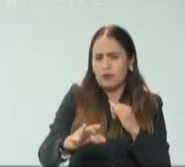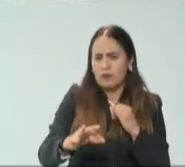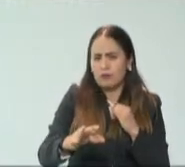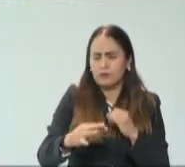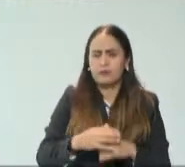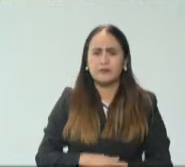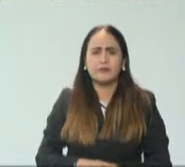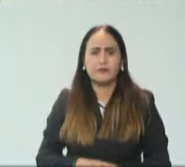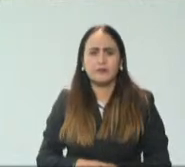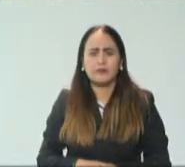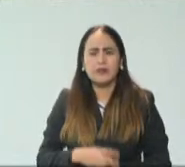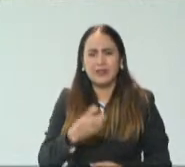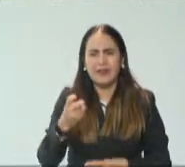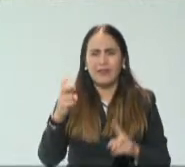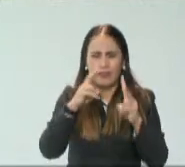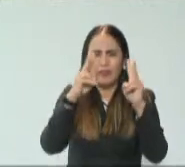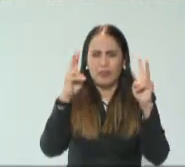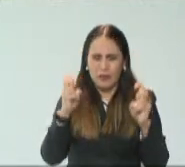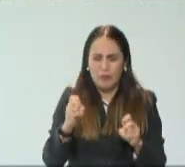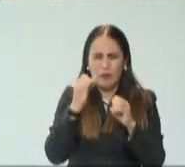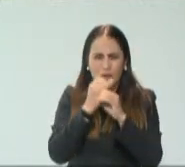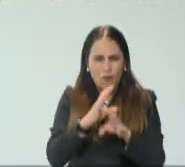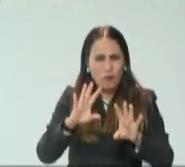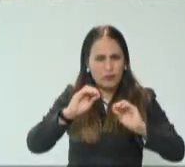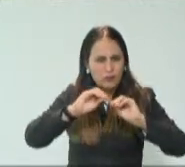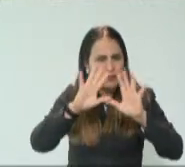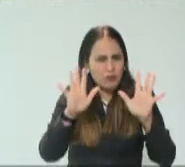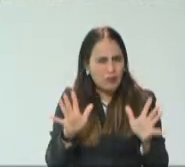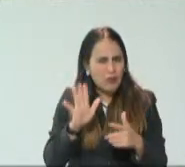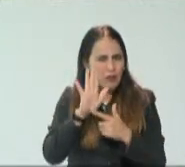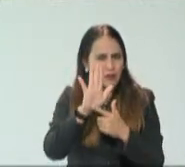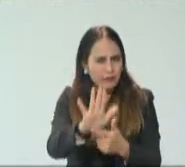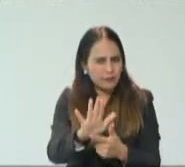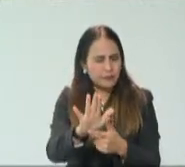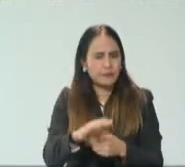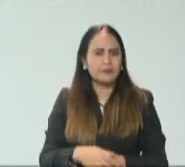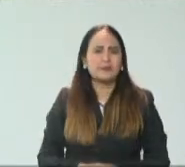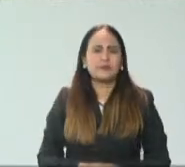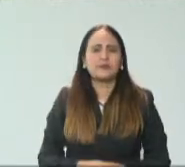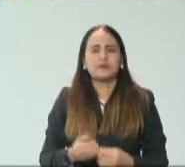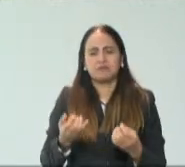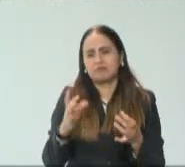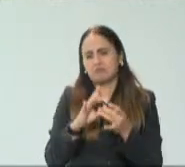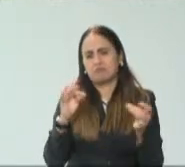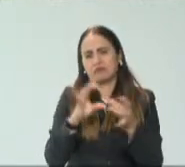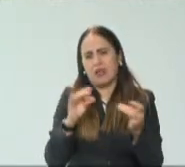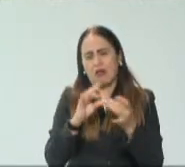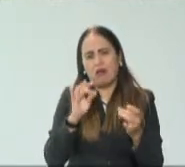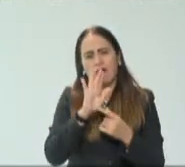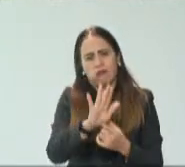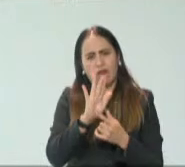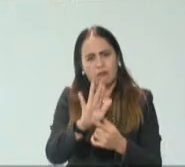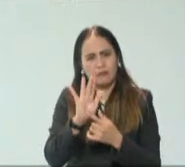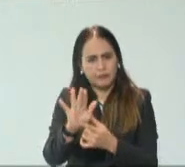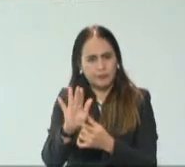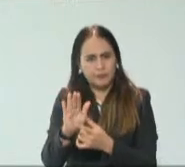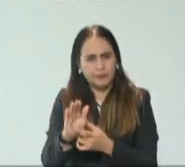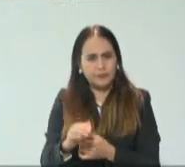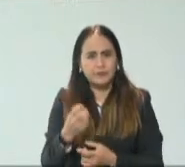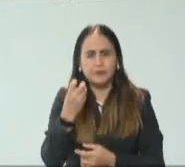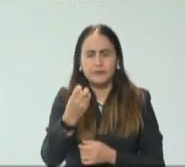temas de transparencia y también con la con la rendición de de cuentas y esto es que eh